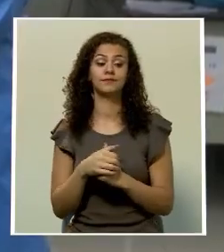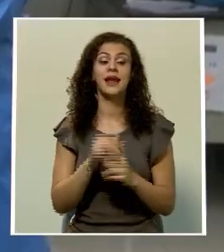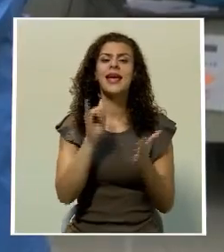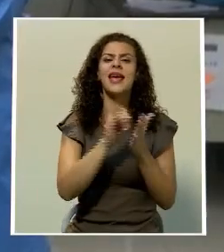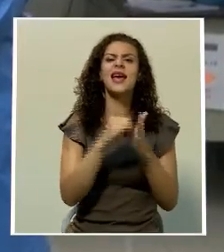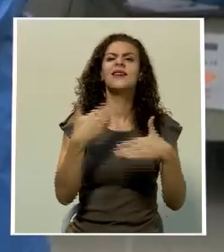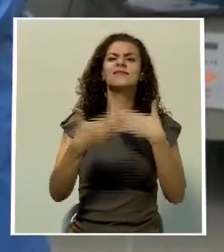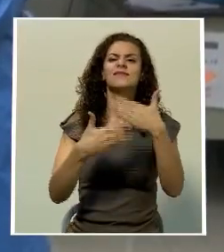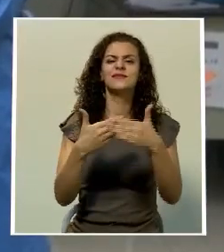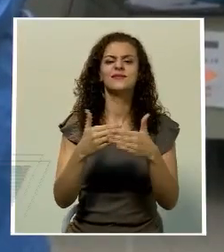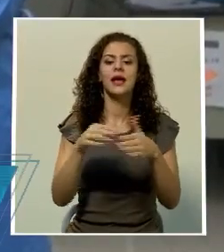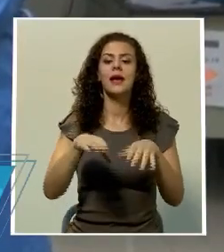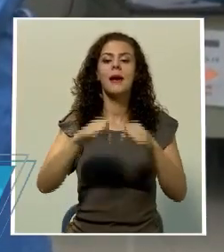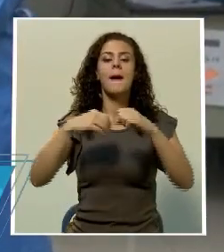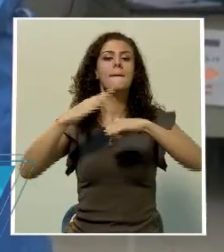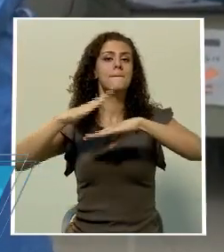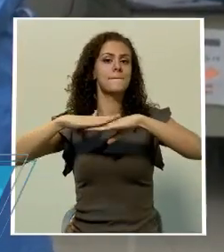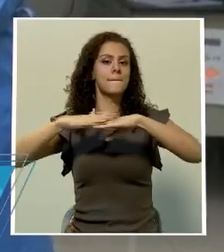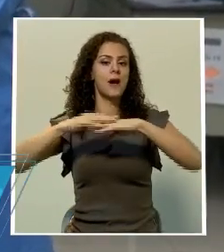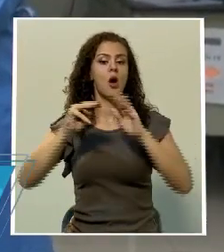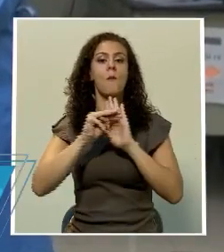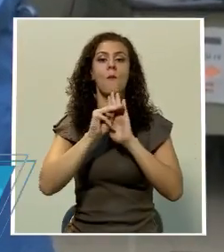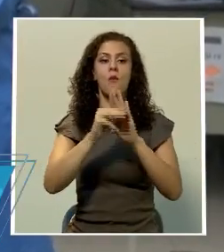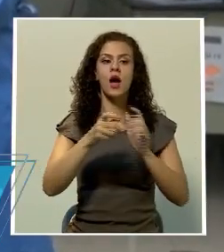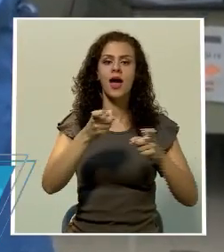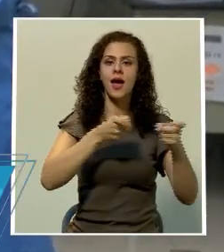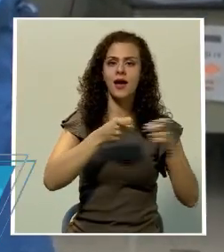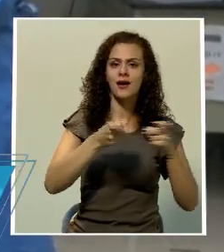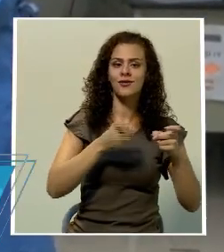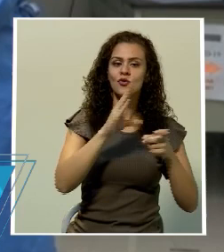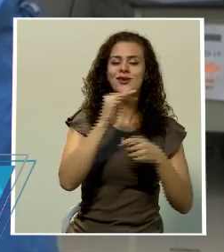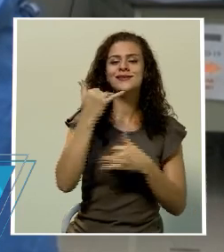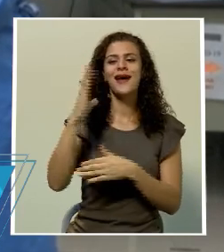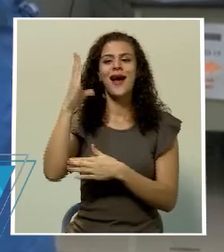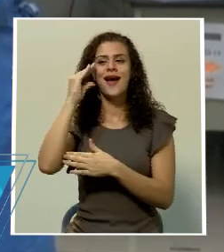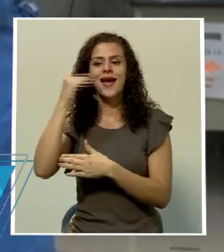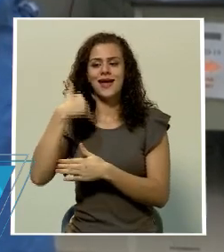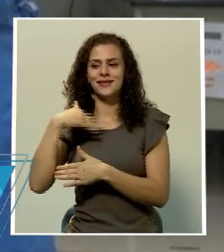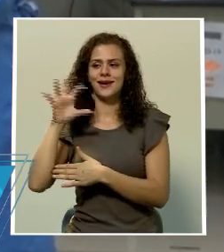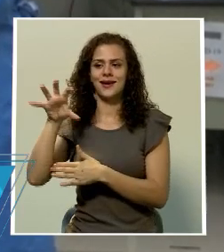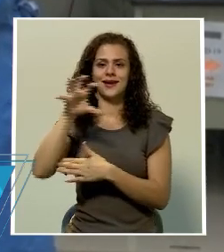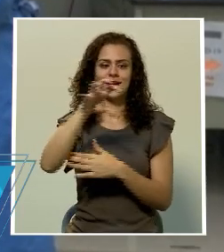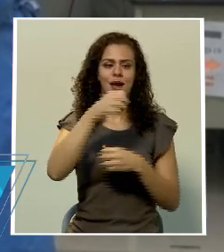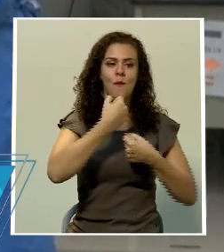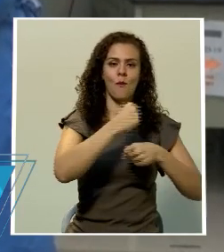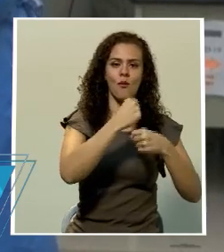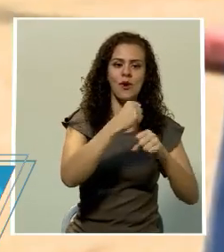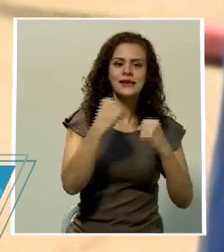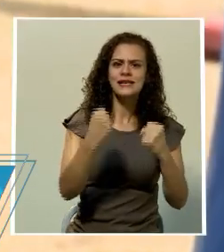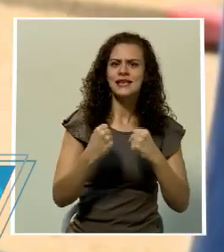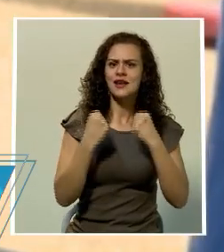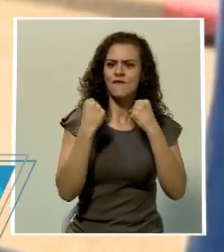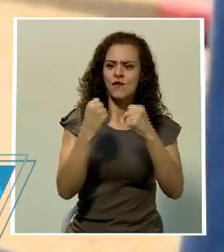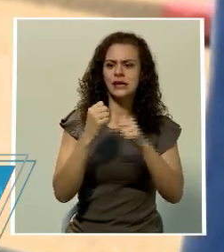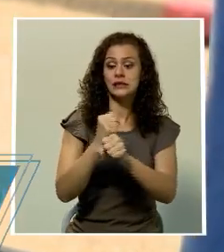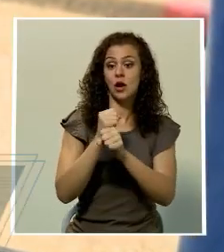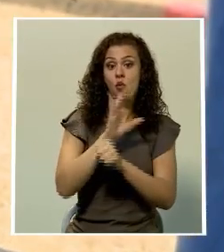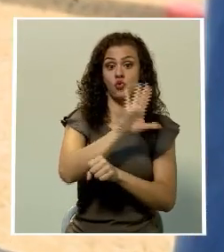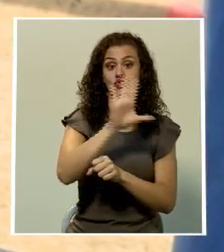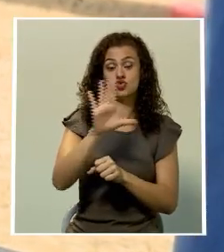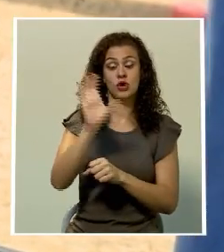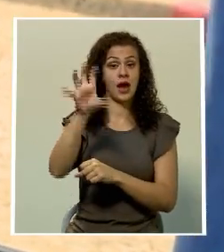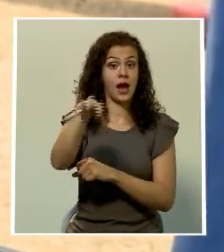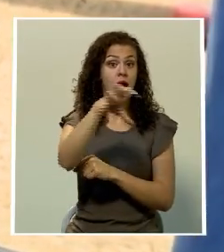se llevará a cabo tomando como base el modelo de gestión y las experiencias que han tenido las municipalidades en reforzar la seguridad en sus